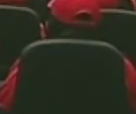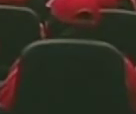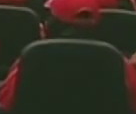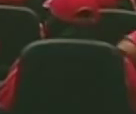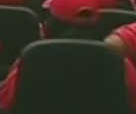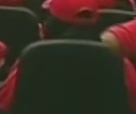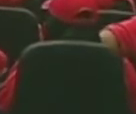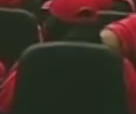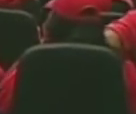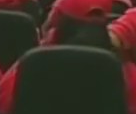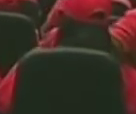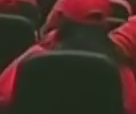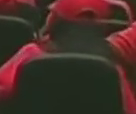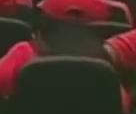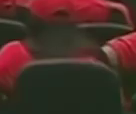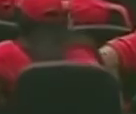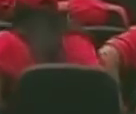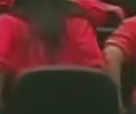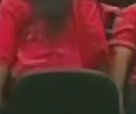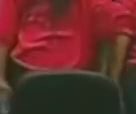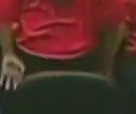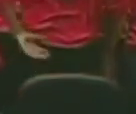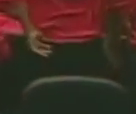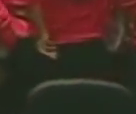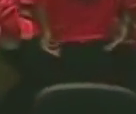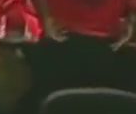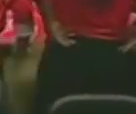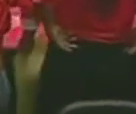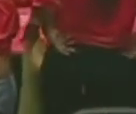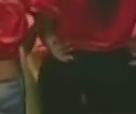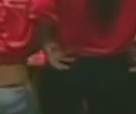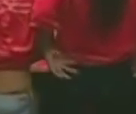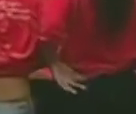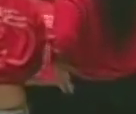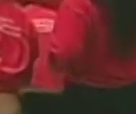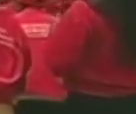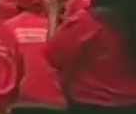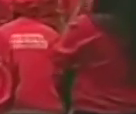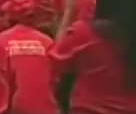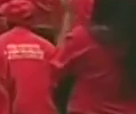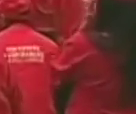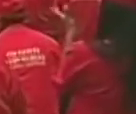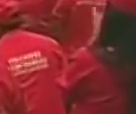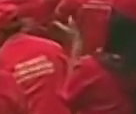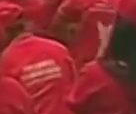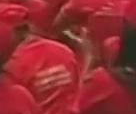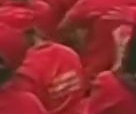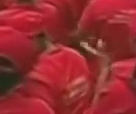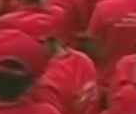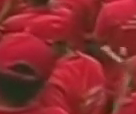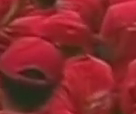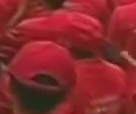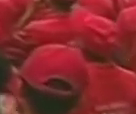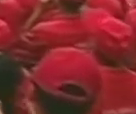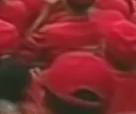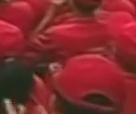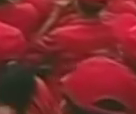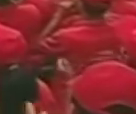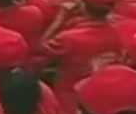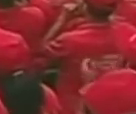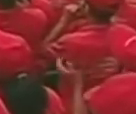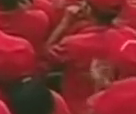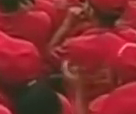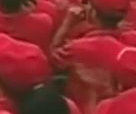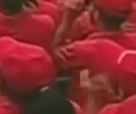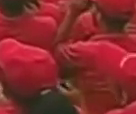al ciudadano Nicolás Maduro Moros, presidente constitucional de la República Bolivariana de Venezuela.